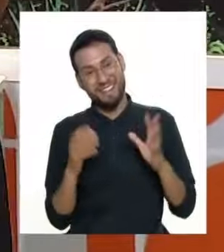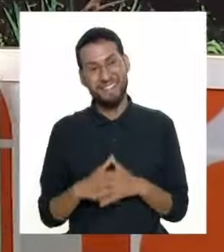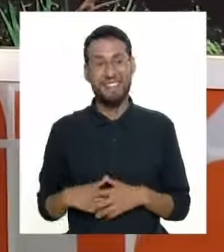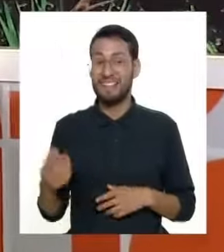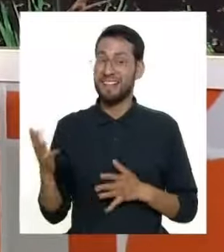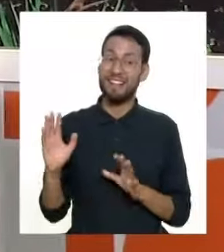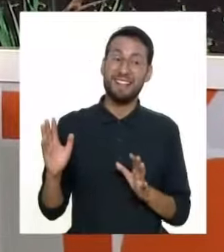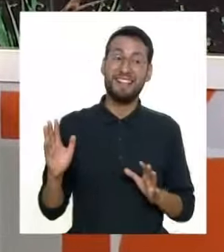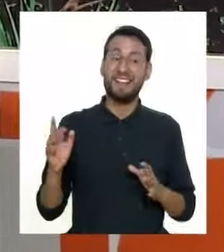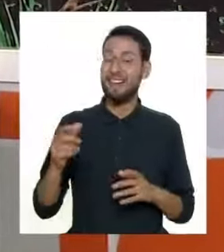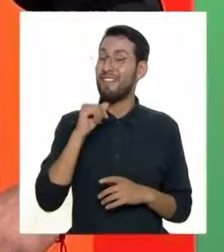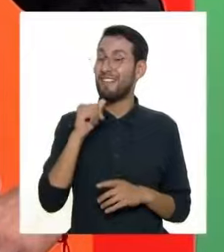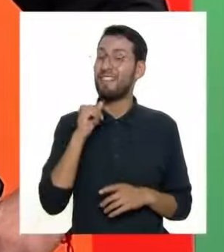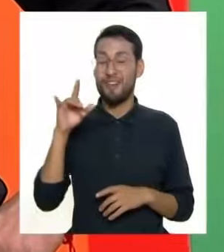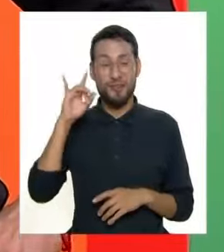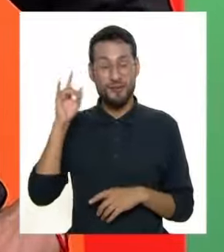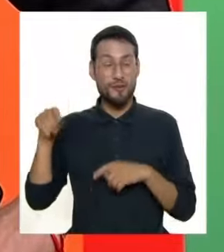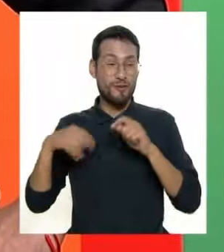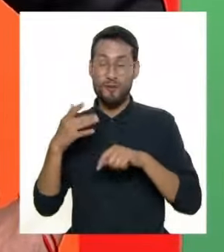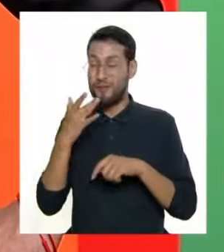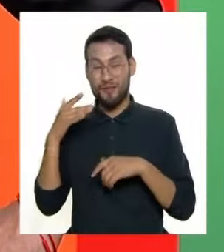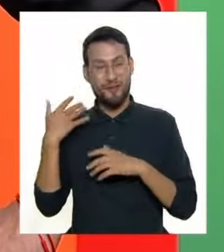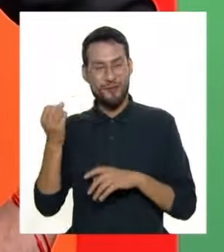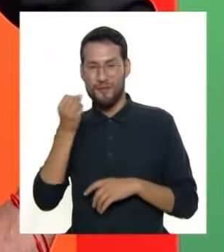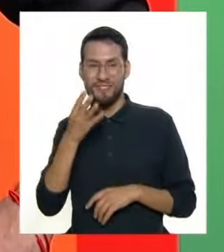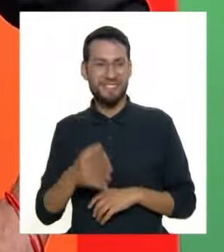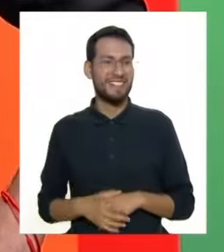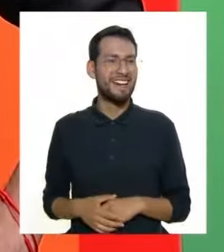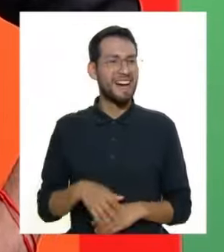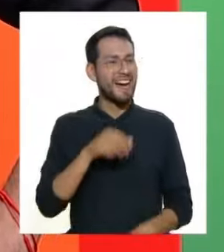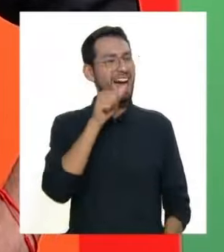probado los frijoles de la Uchi. Pura lleno, men.